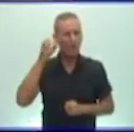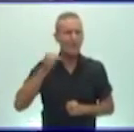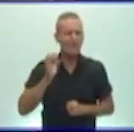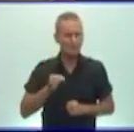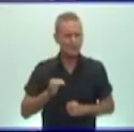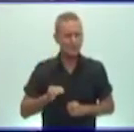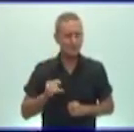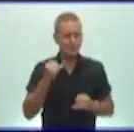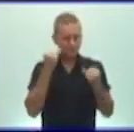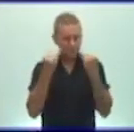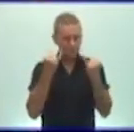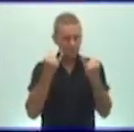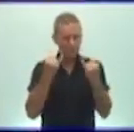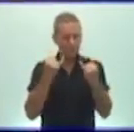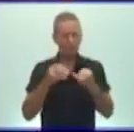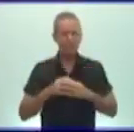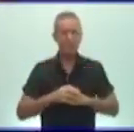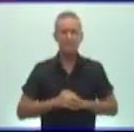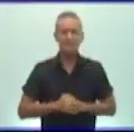muy pronto.